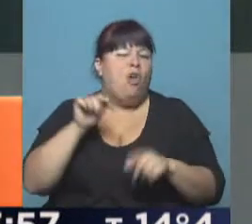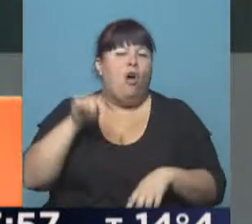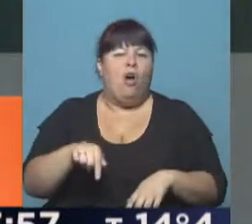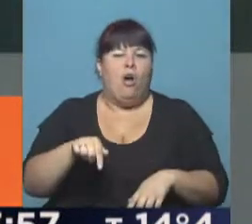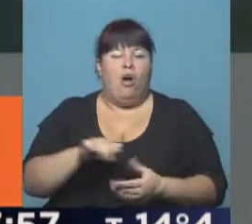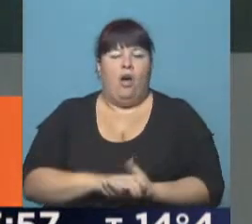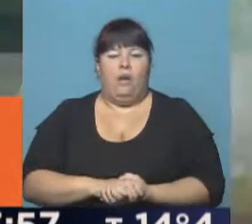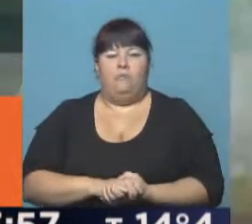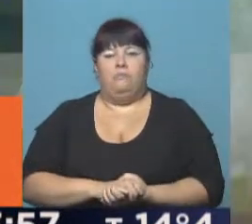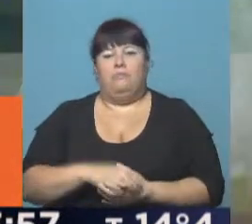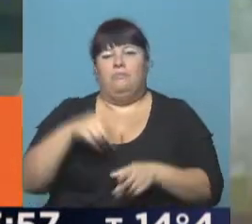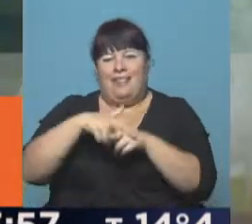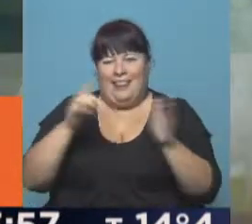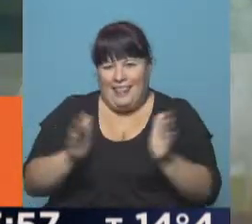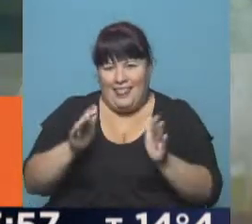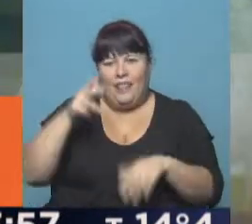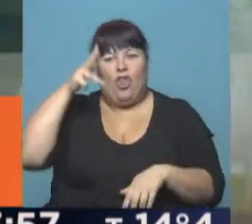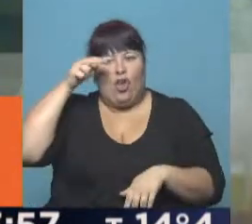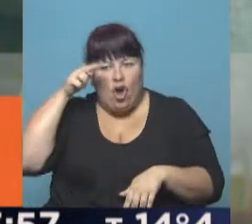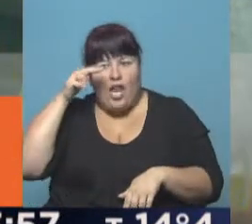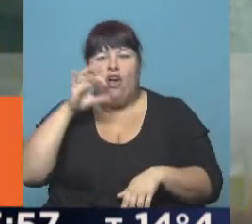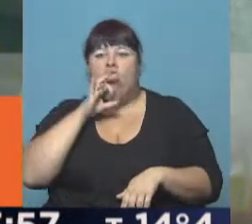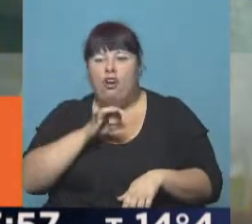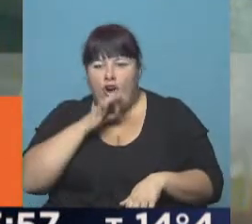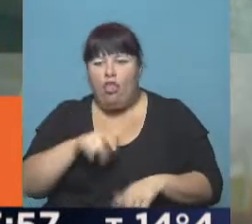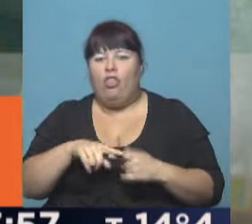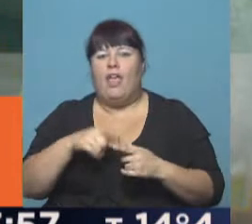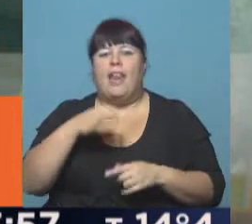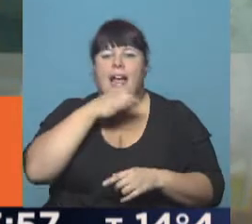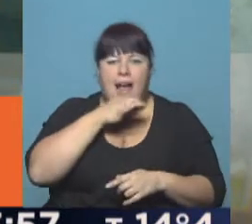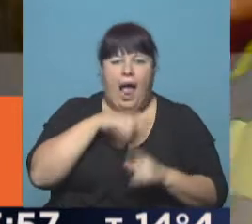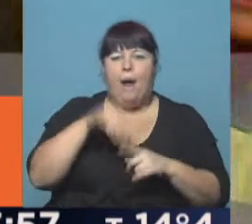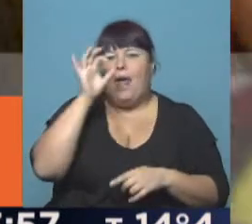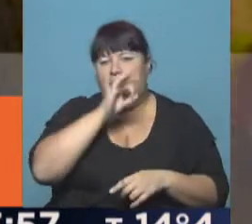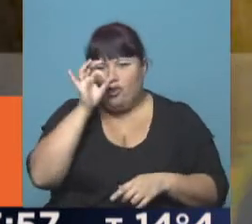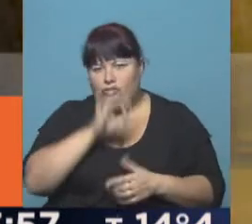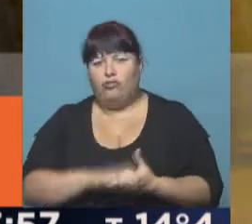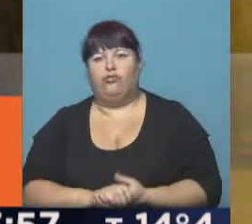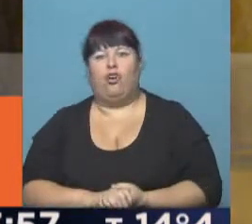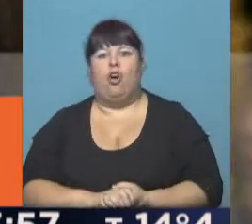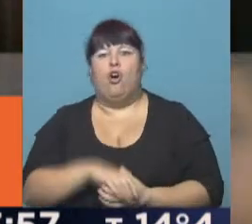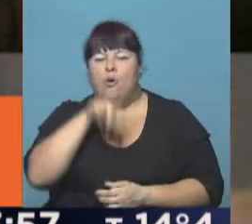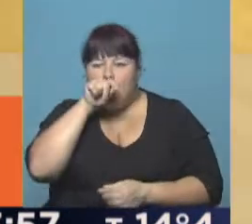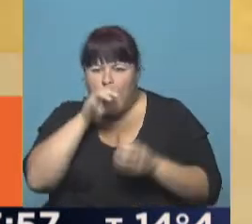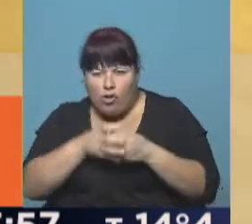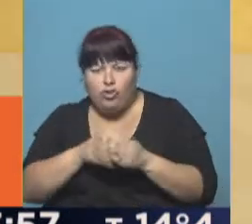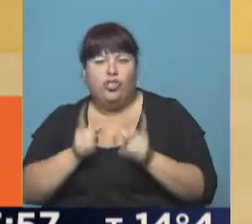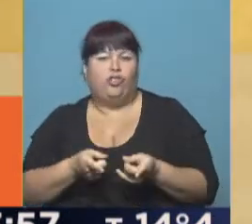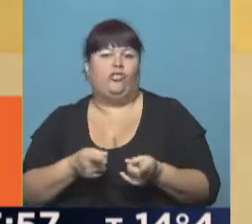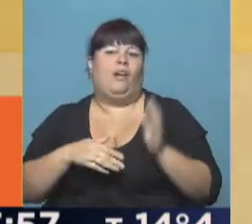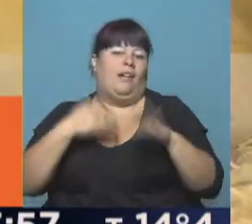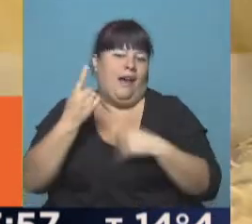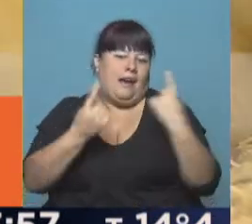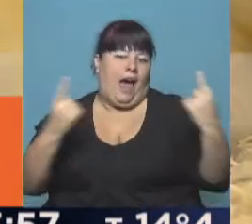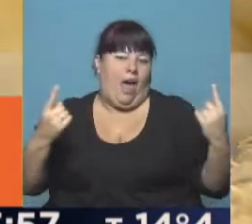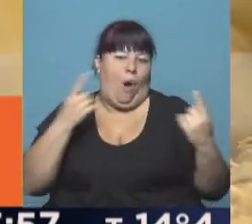hay ponis, hay conejos, hay corderos, hay cabritos, hay lechones, hay pollitos también, que bueno, después cada